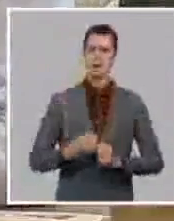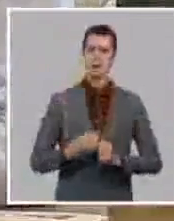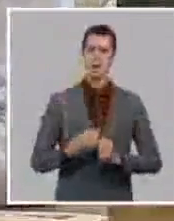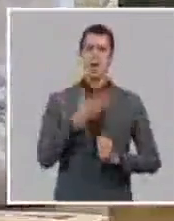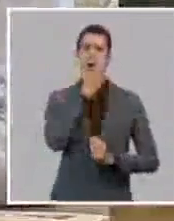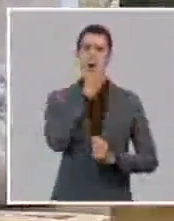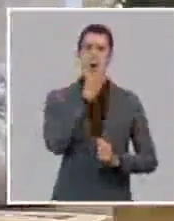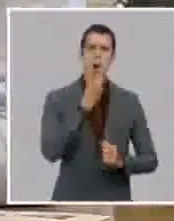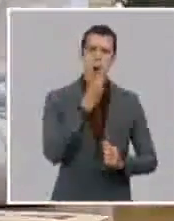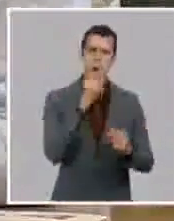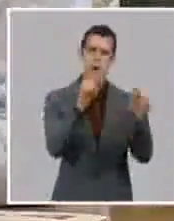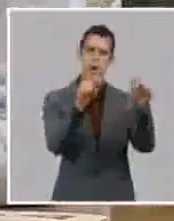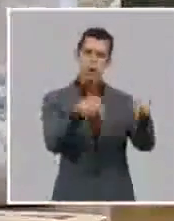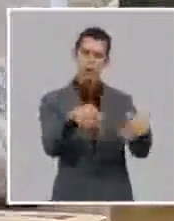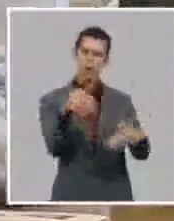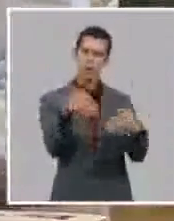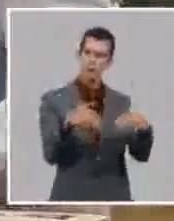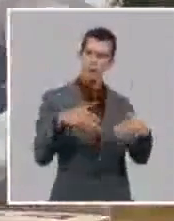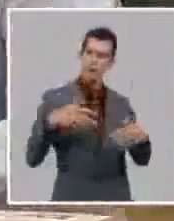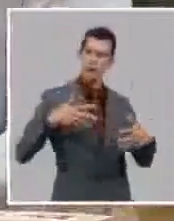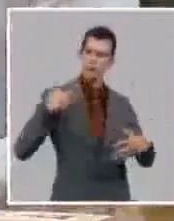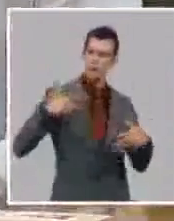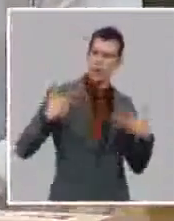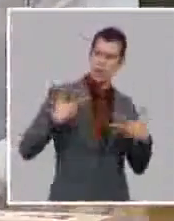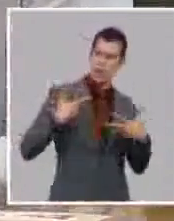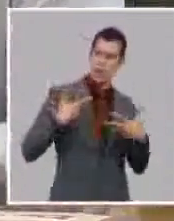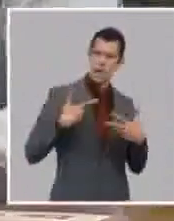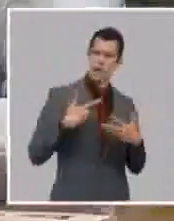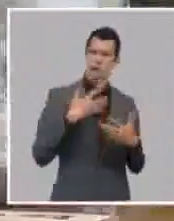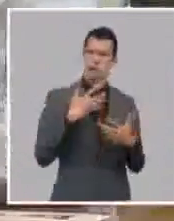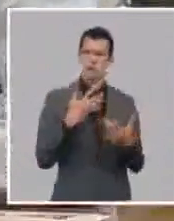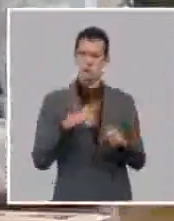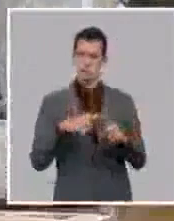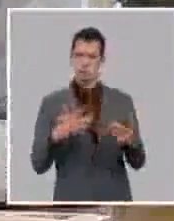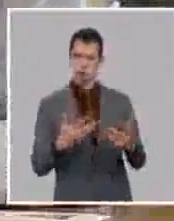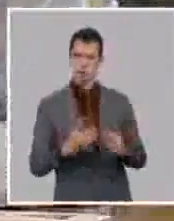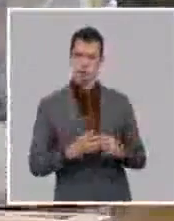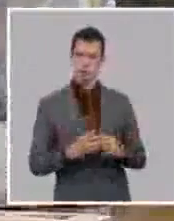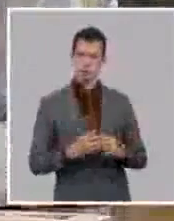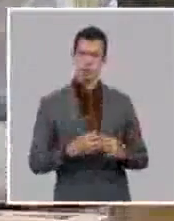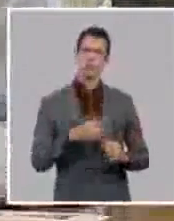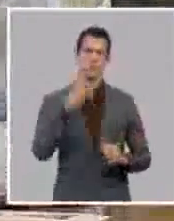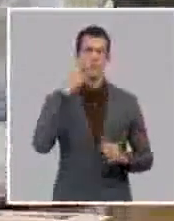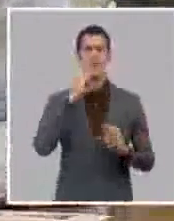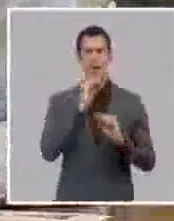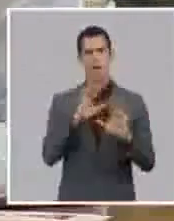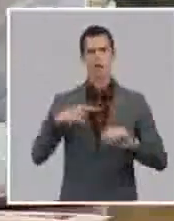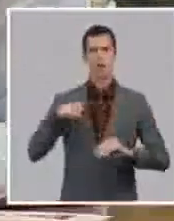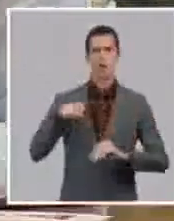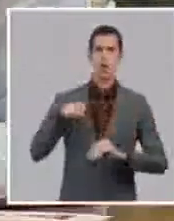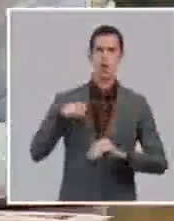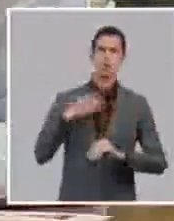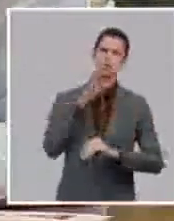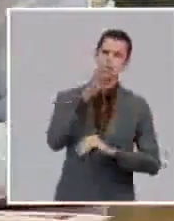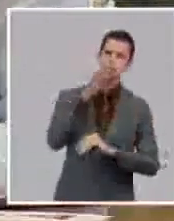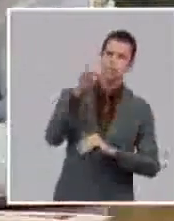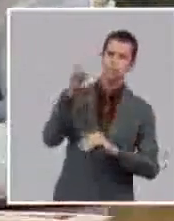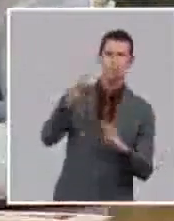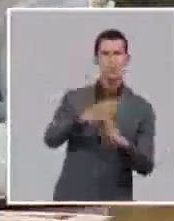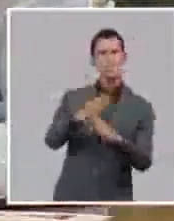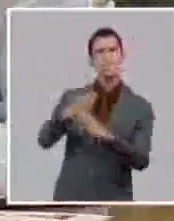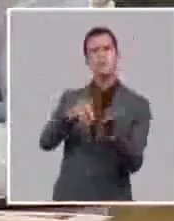que han estado en línea roja, que se han convocado para los lugares más difíciles, que han estado haciendo tareas de todo tipo